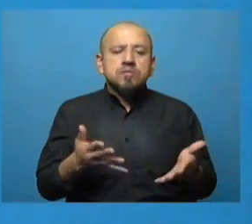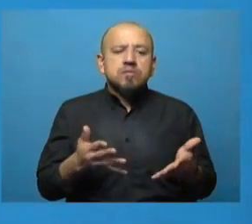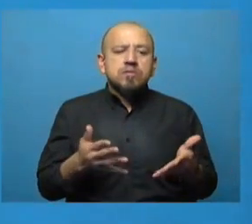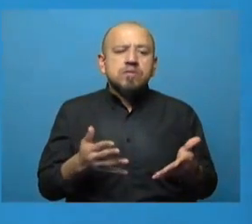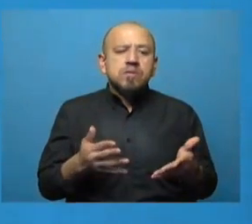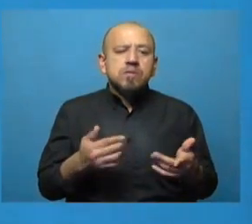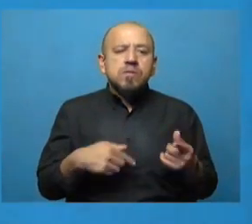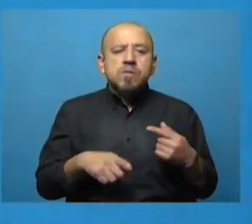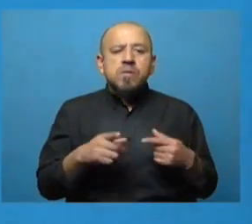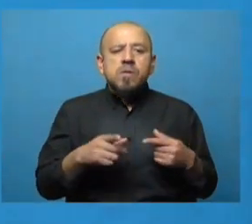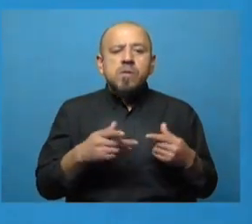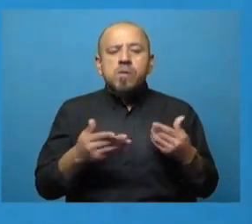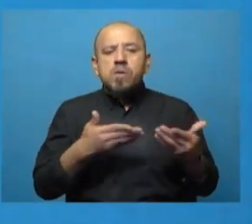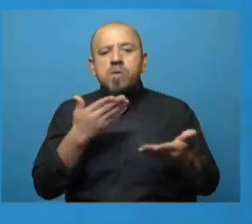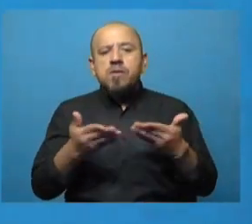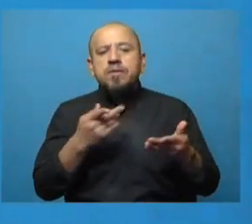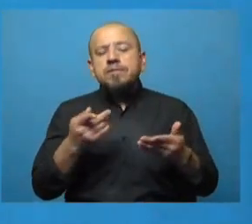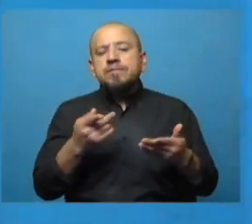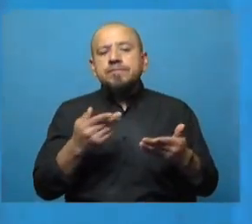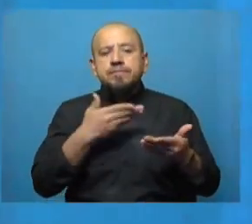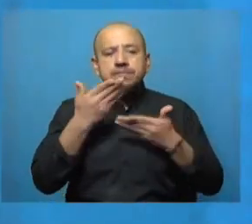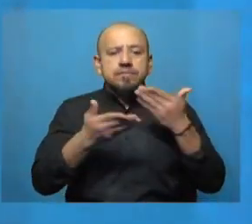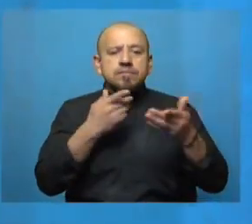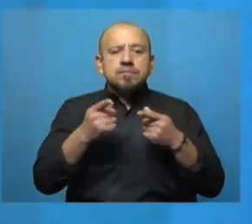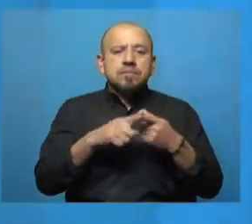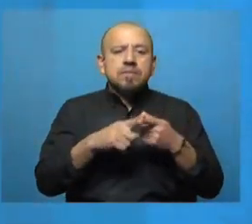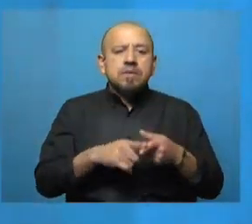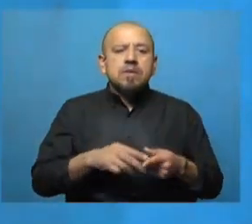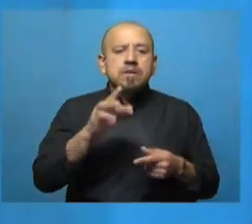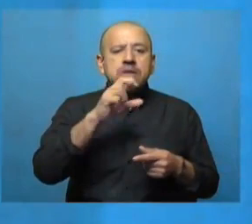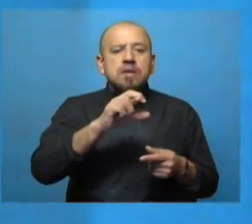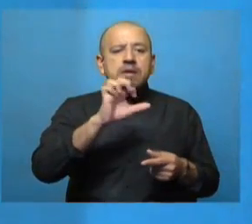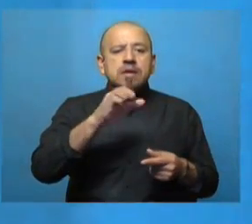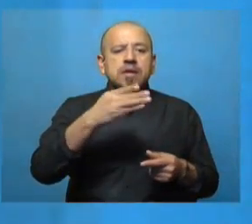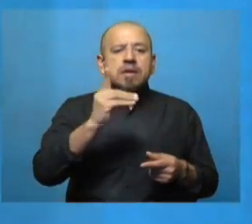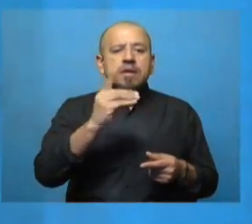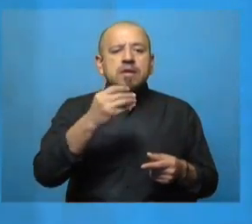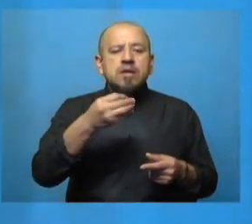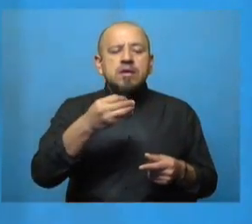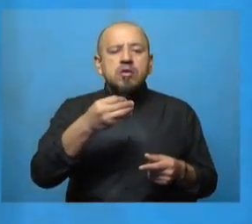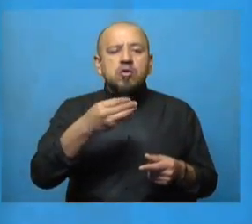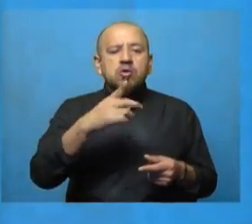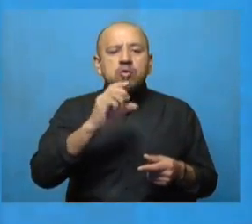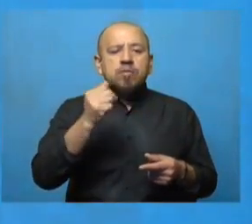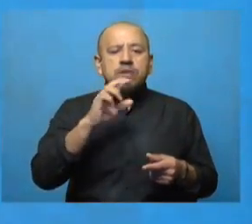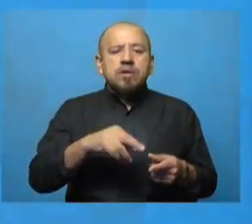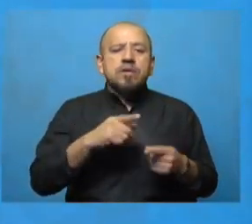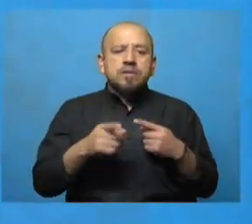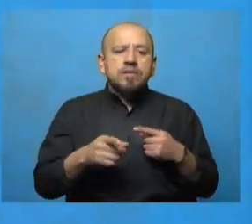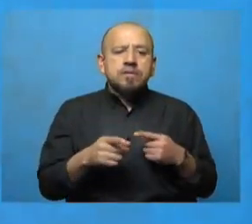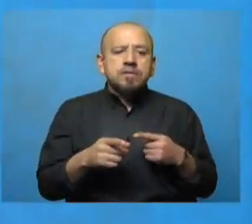esa canción que digo valió libera que se llama redoblarte bueno a partir de ahí fue